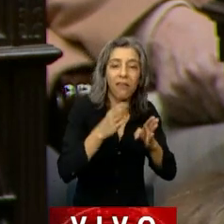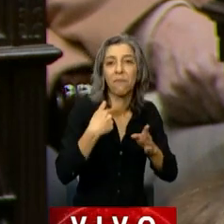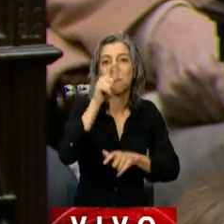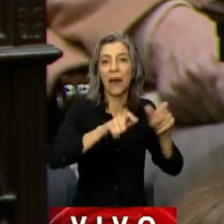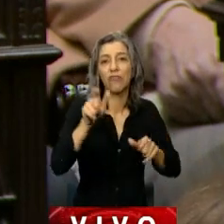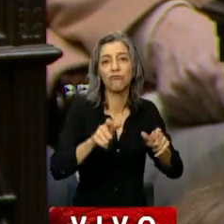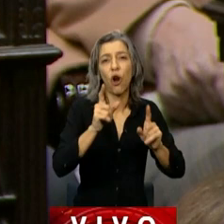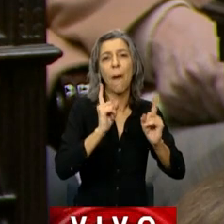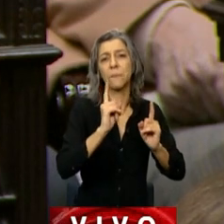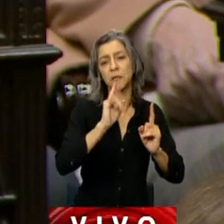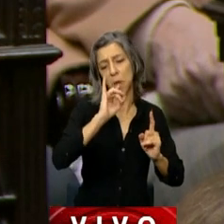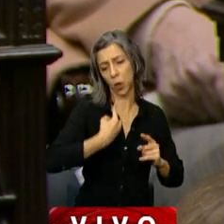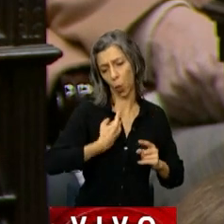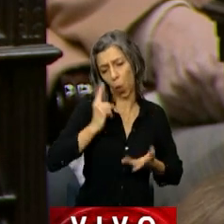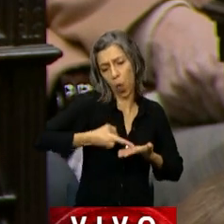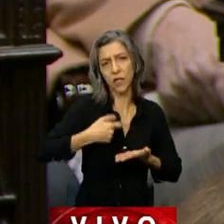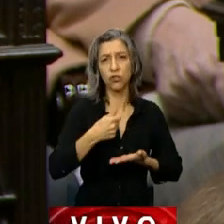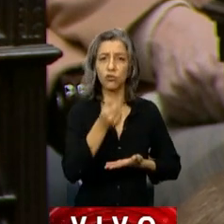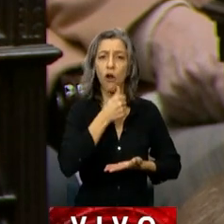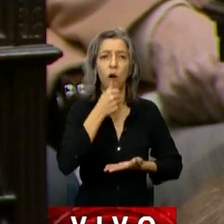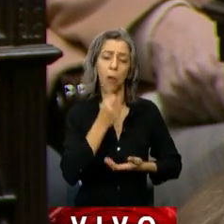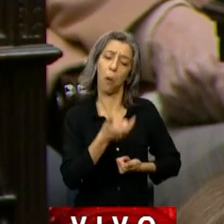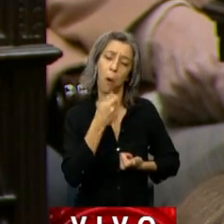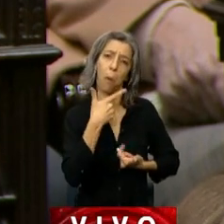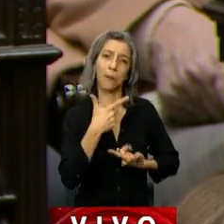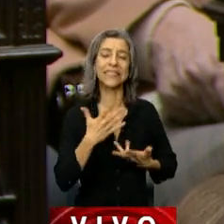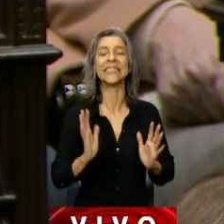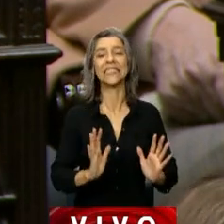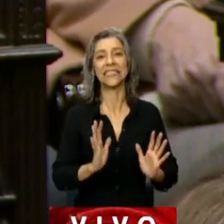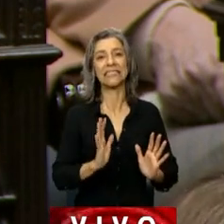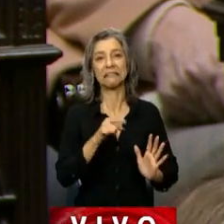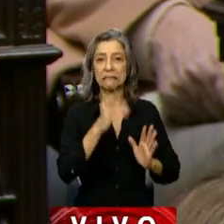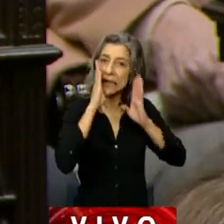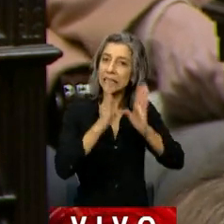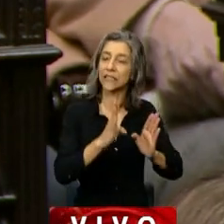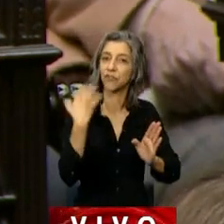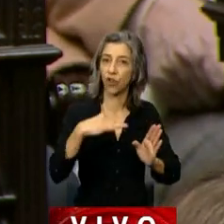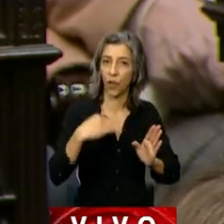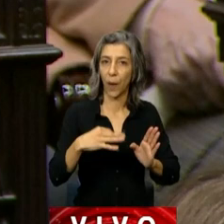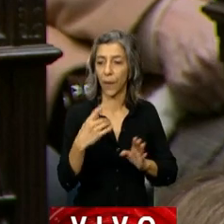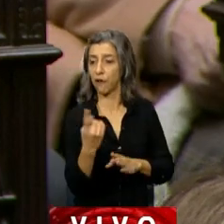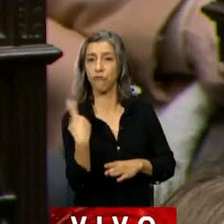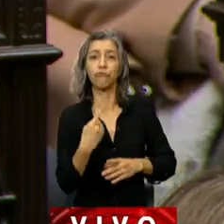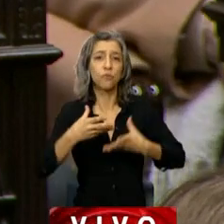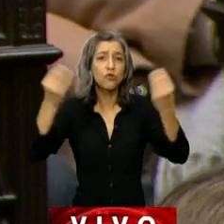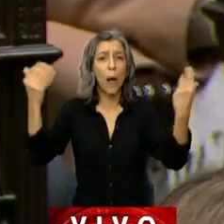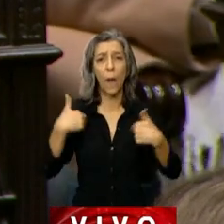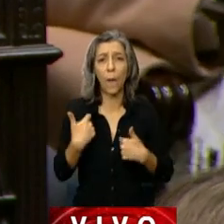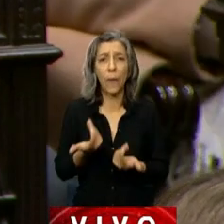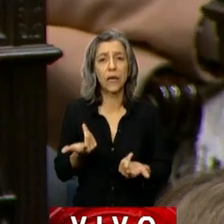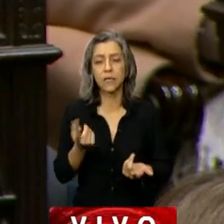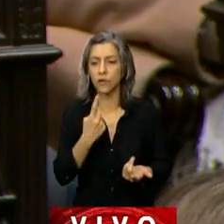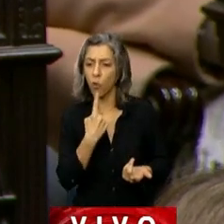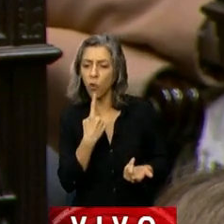Seguro todos o muchos de los que estamos acá, ante la primera situación de sospecha de alguna infección o